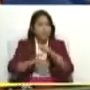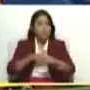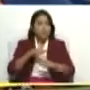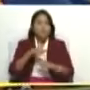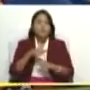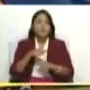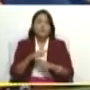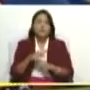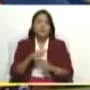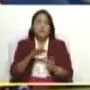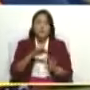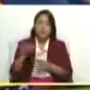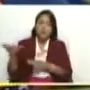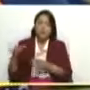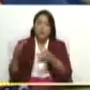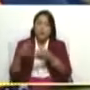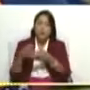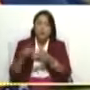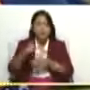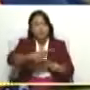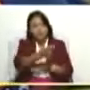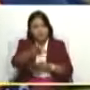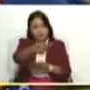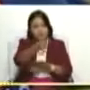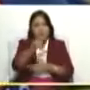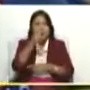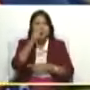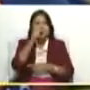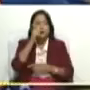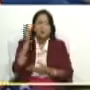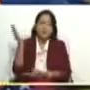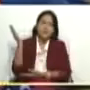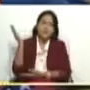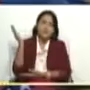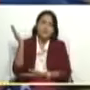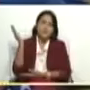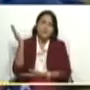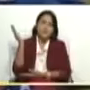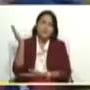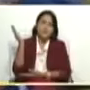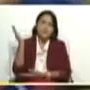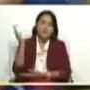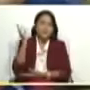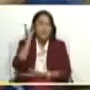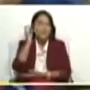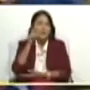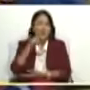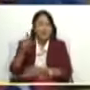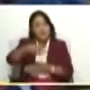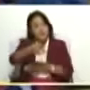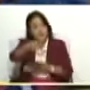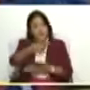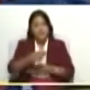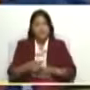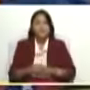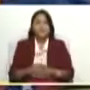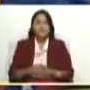equipo de esgrima sable equipo masculino espada equipo femenino también